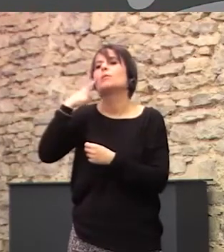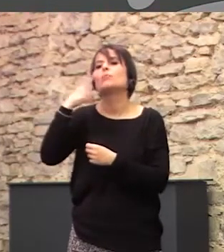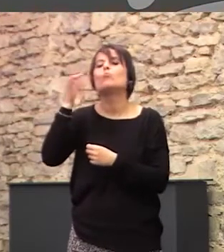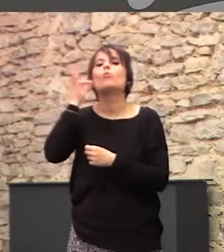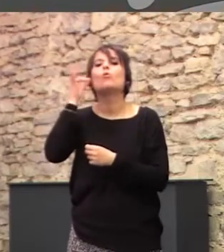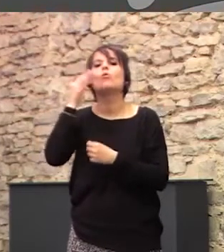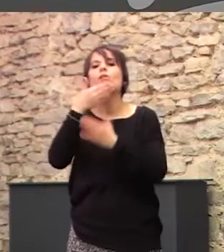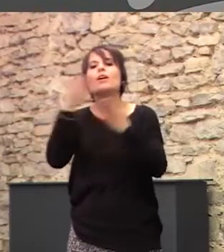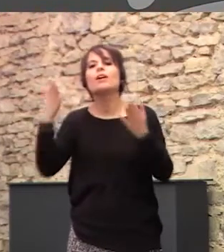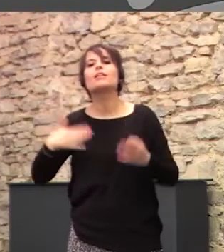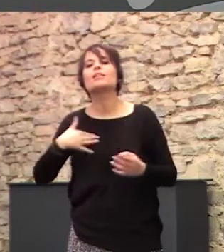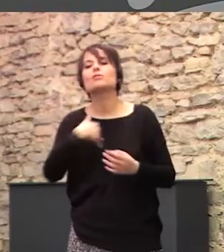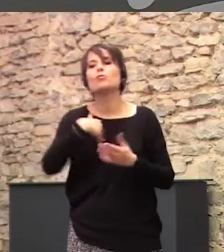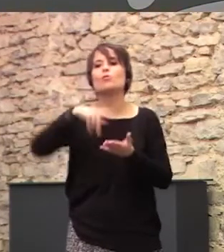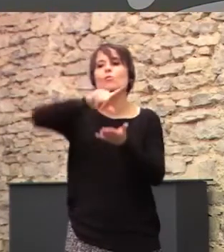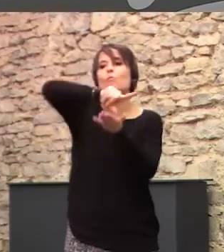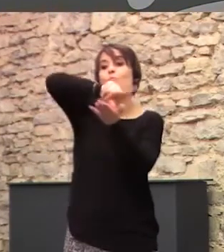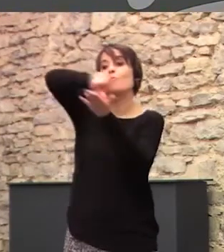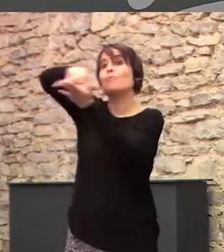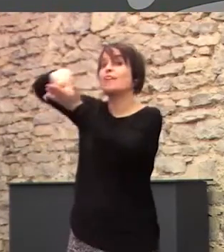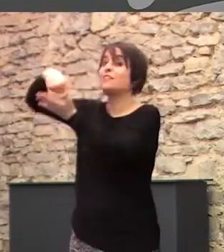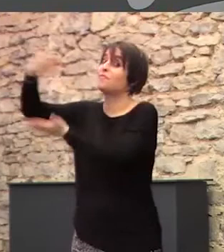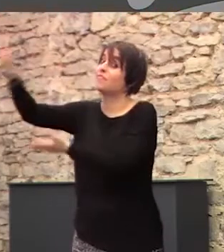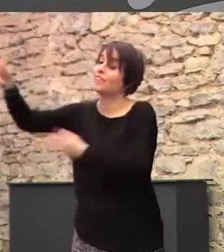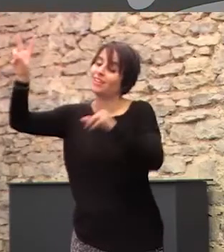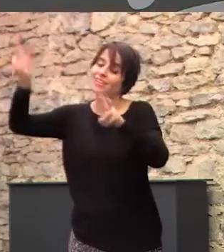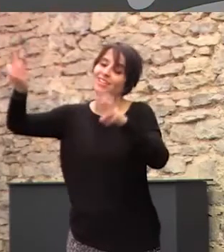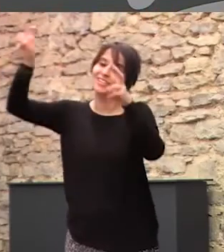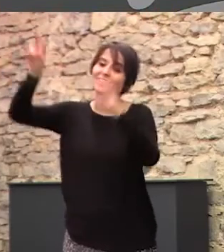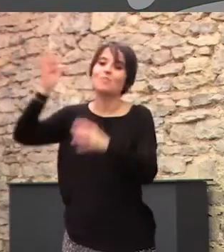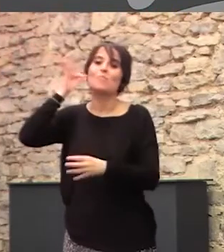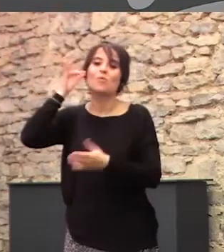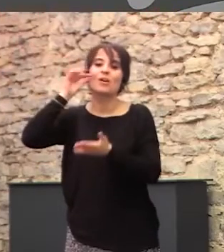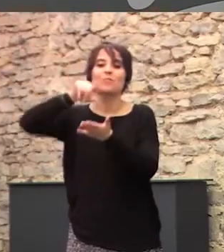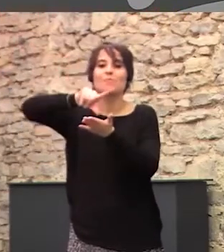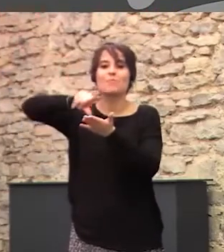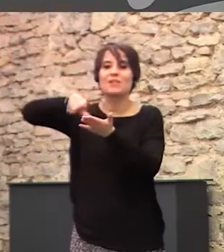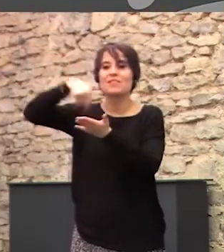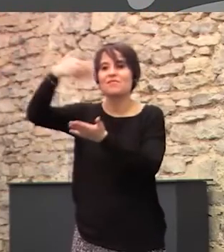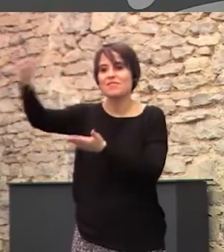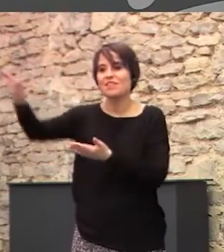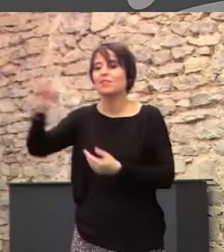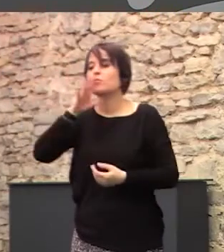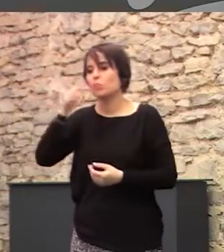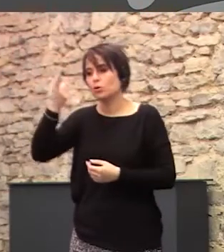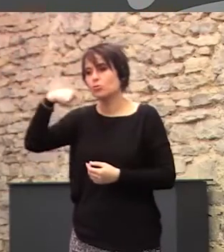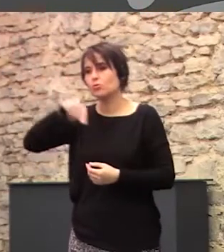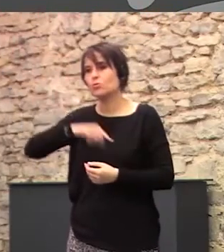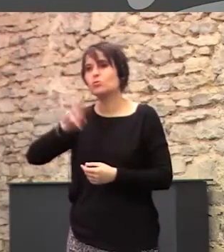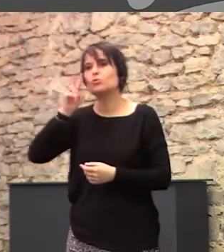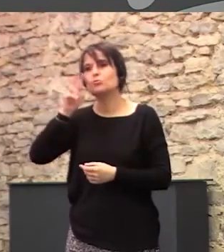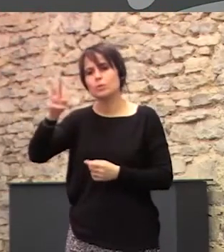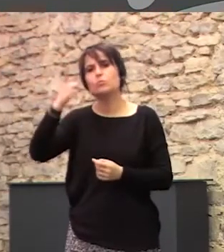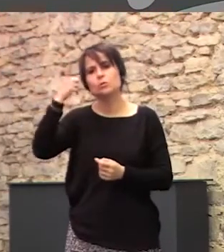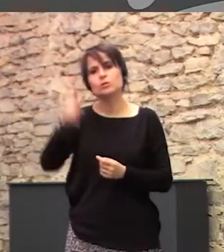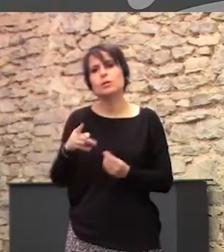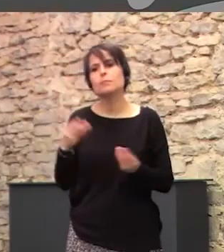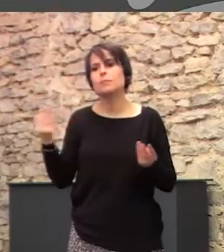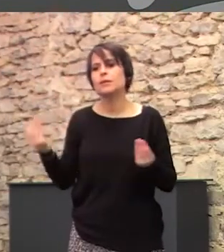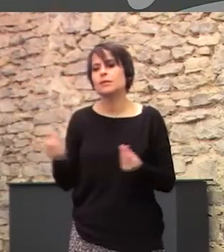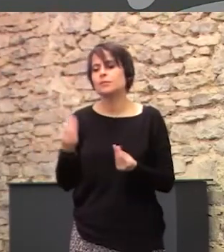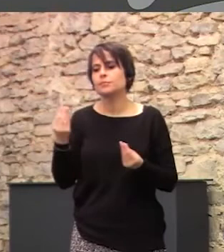mujeres periféricas, desde las mujeres que no, porque vimos también, pues